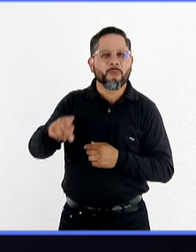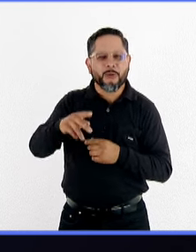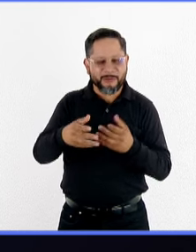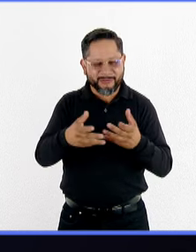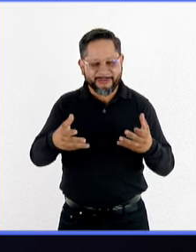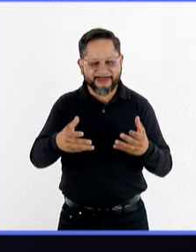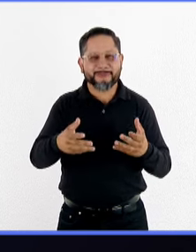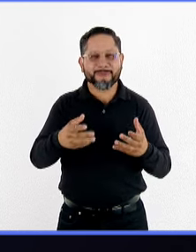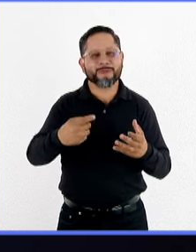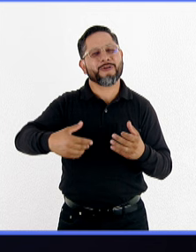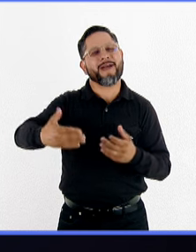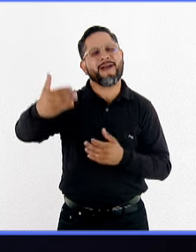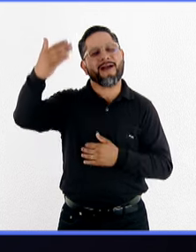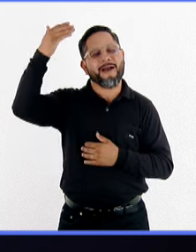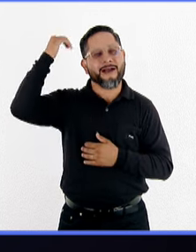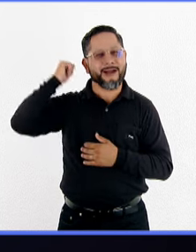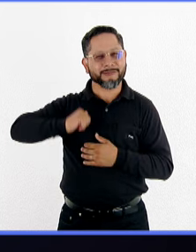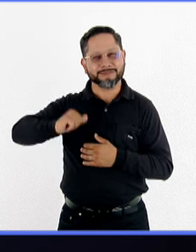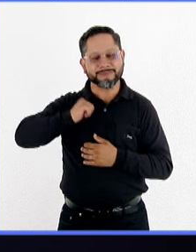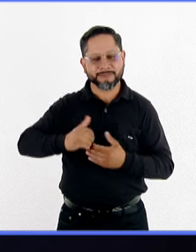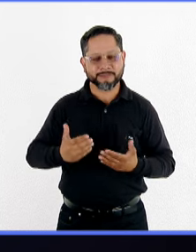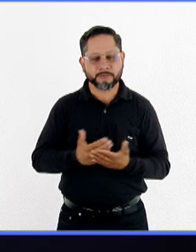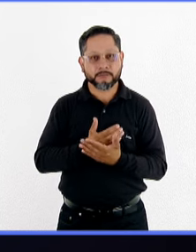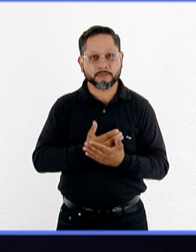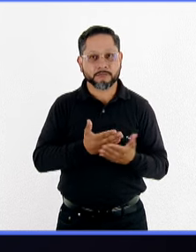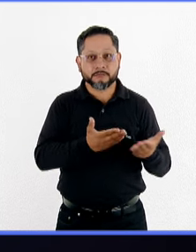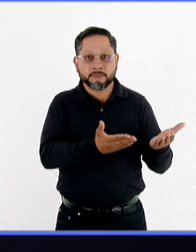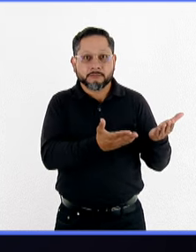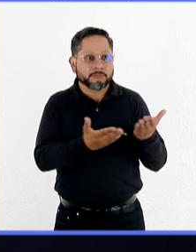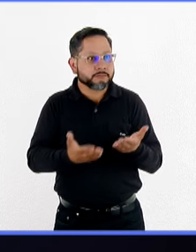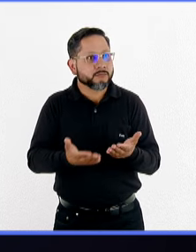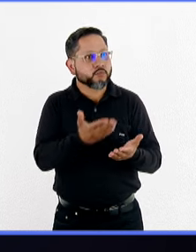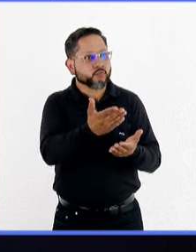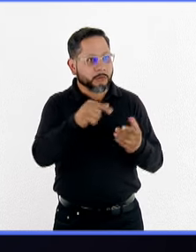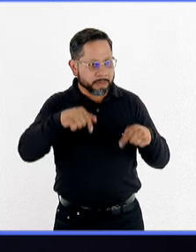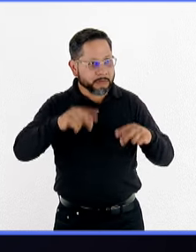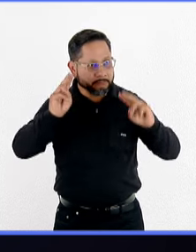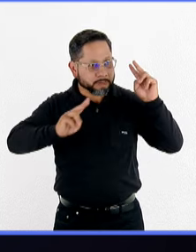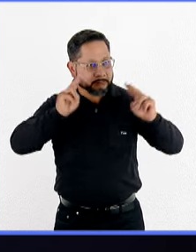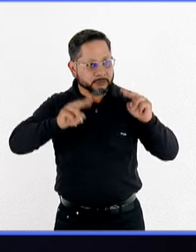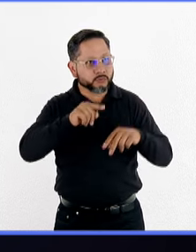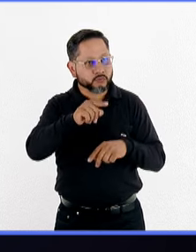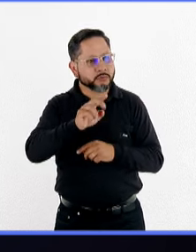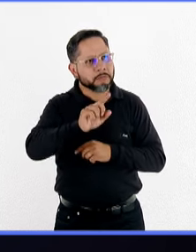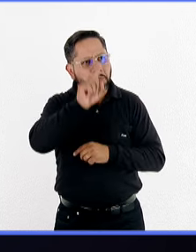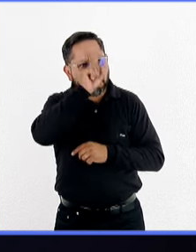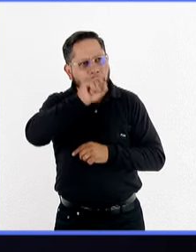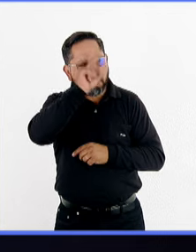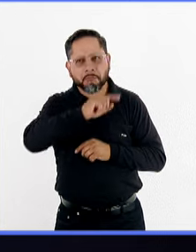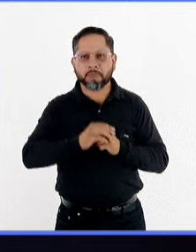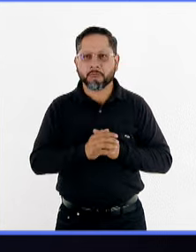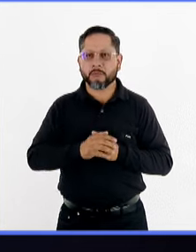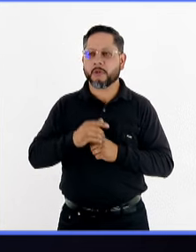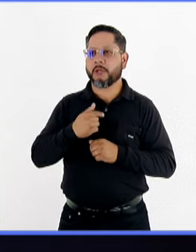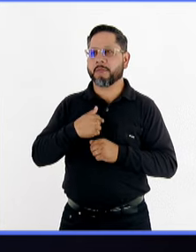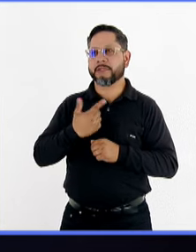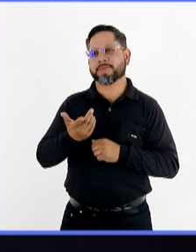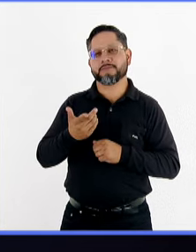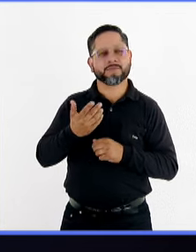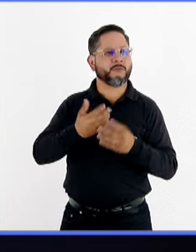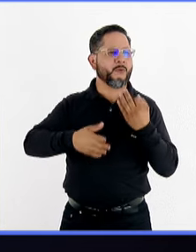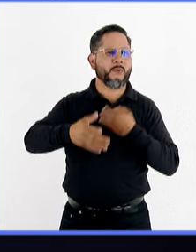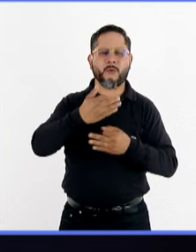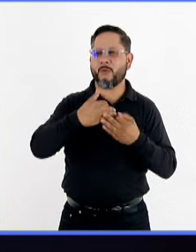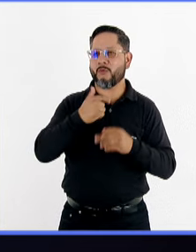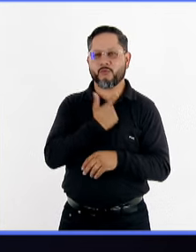tierra, de nuestro origen. Si alguien viene a Nicos, ¿qué le recomendarías? Básicamente, a mí me encanta toda la carta,